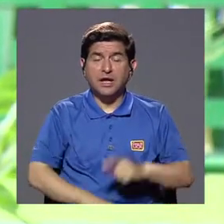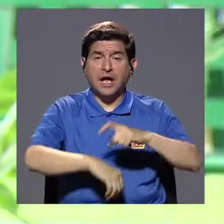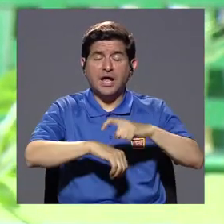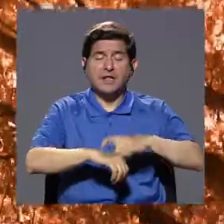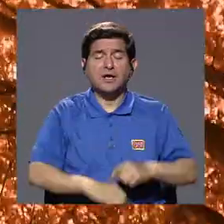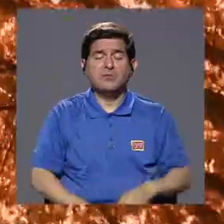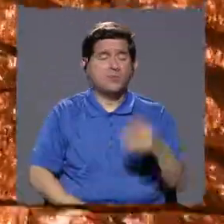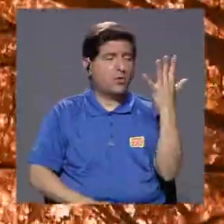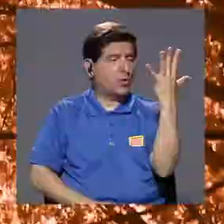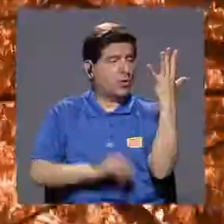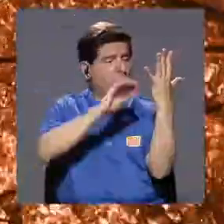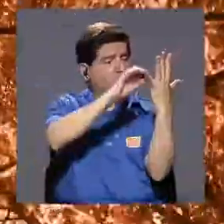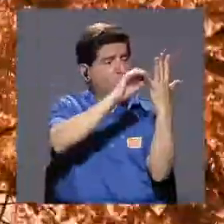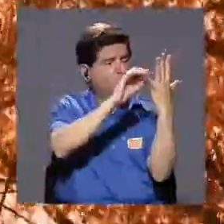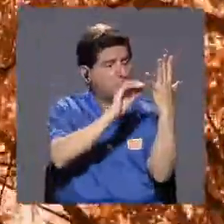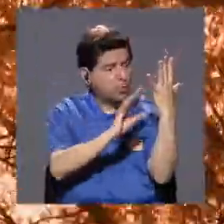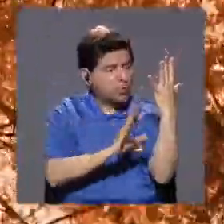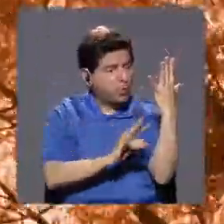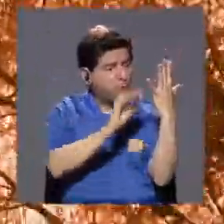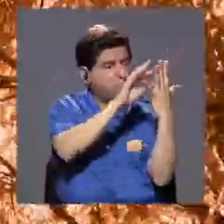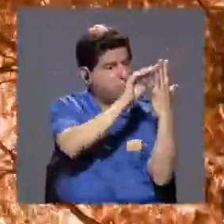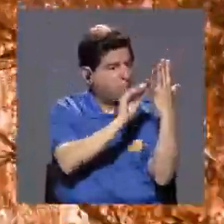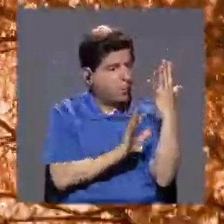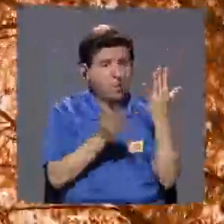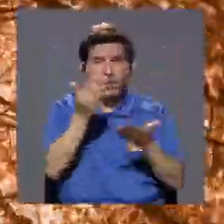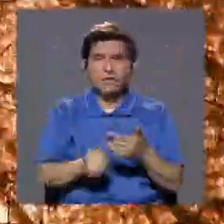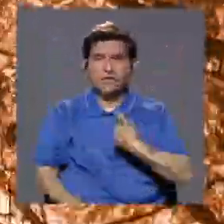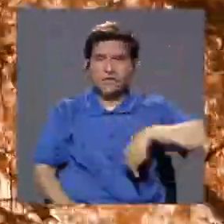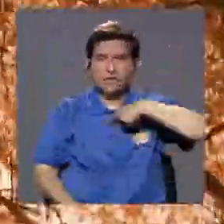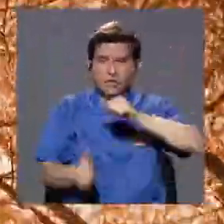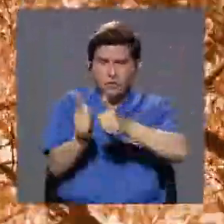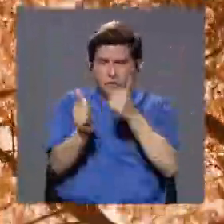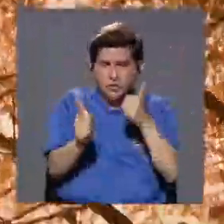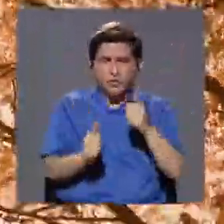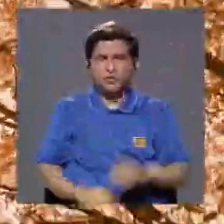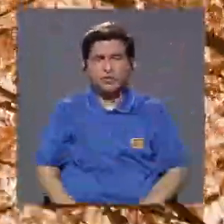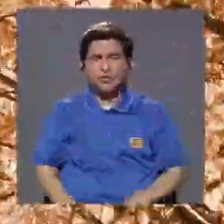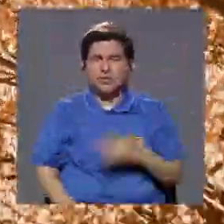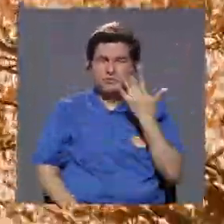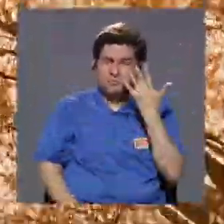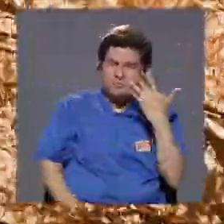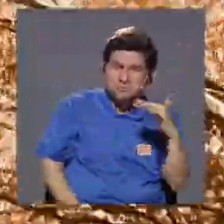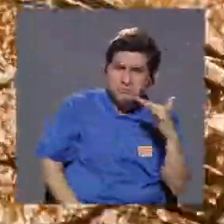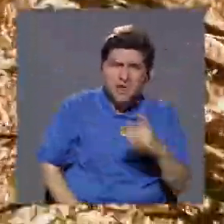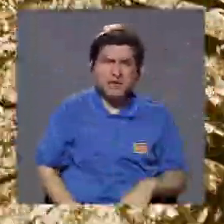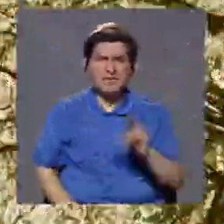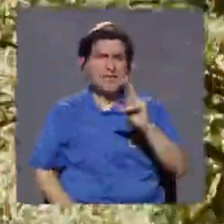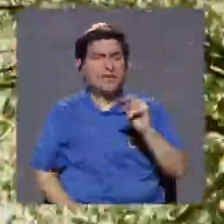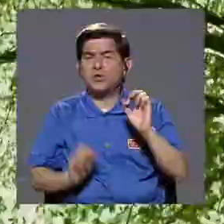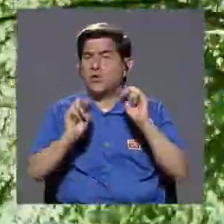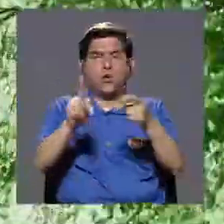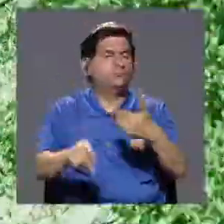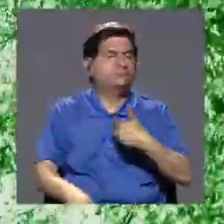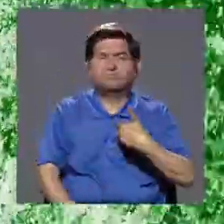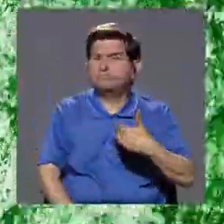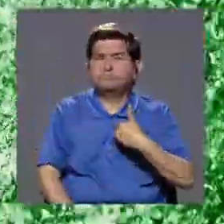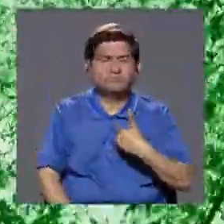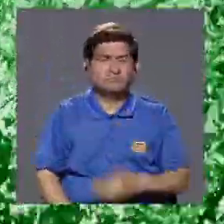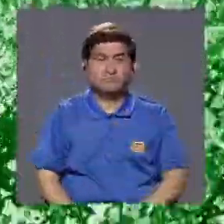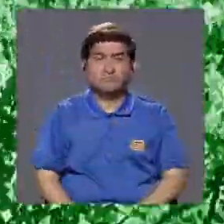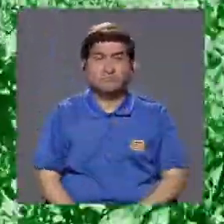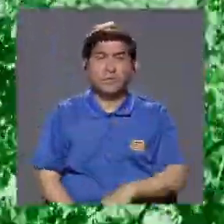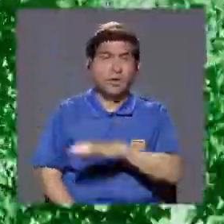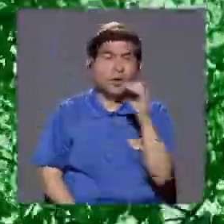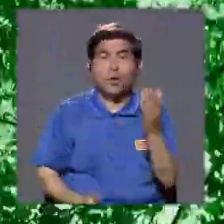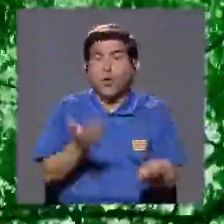donde nos echamos para atrás donde nos hundimos donde pareciera que no hay salida como de repente vuelve